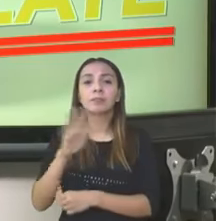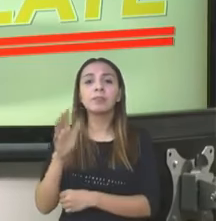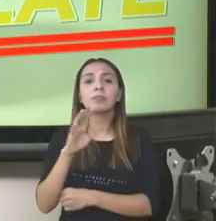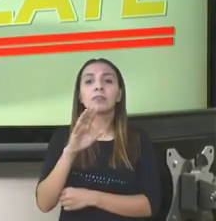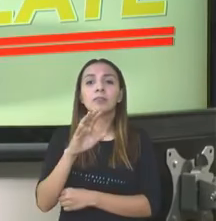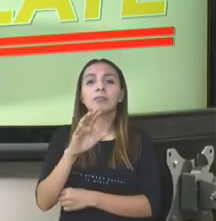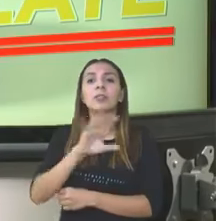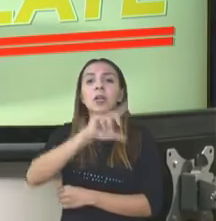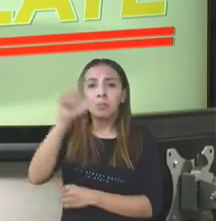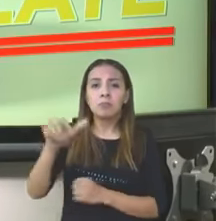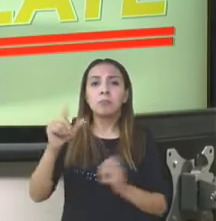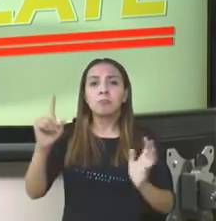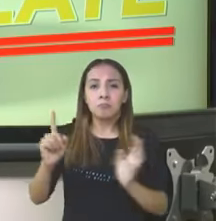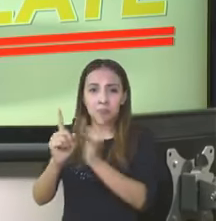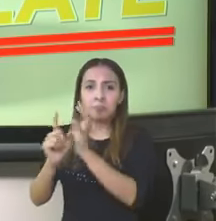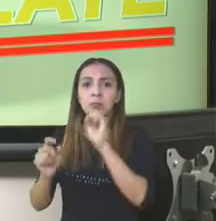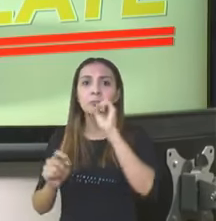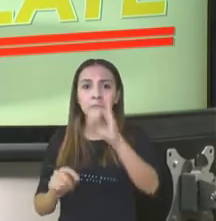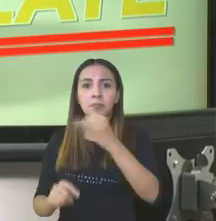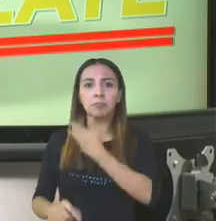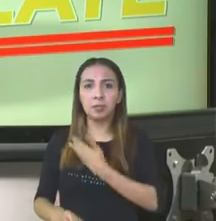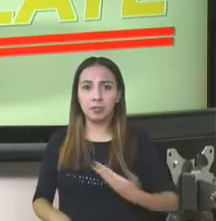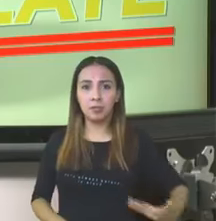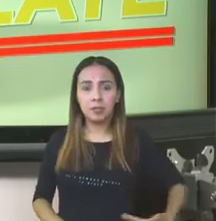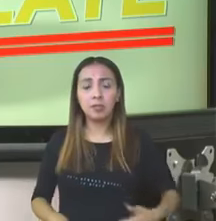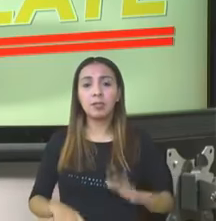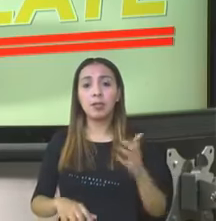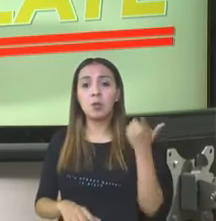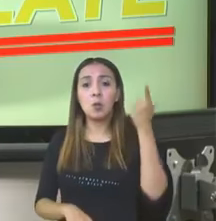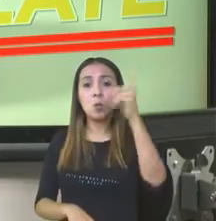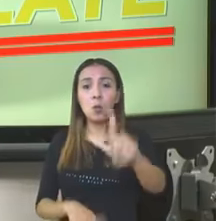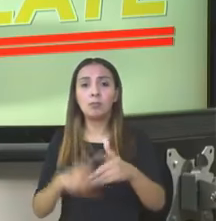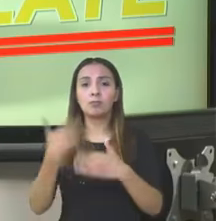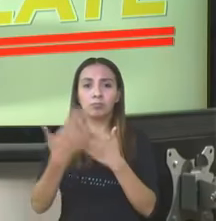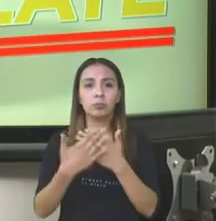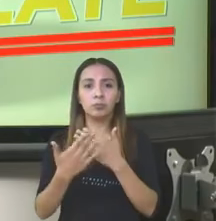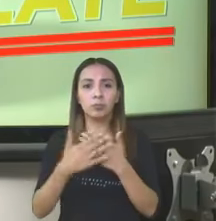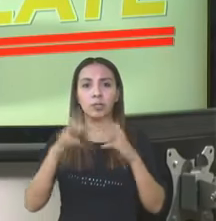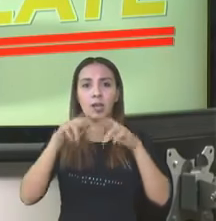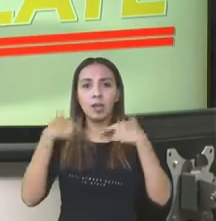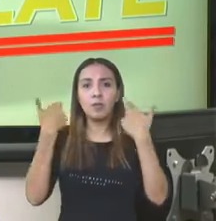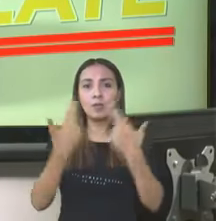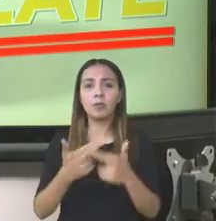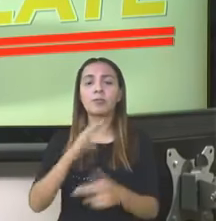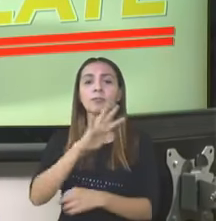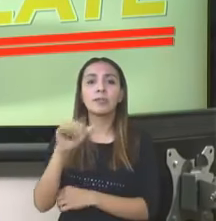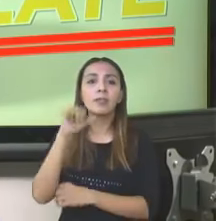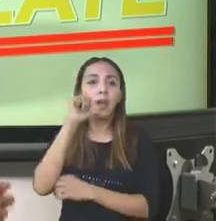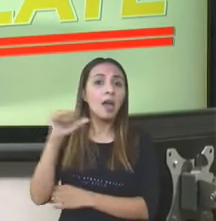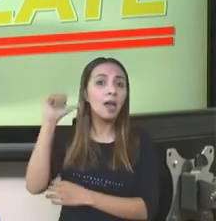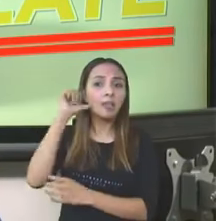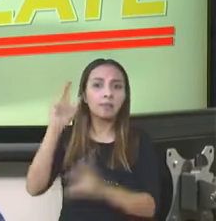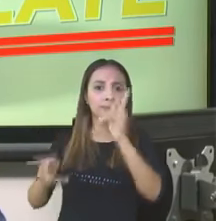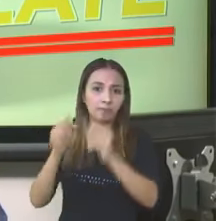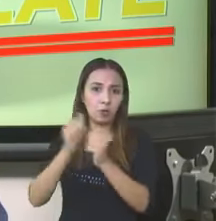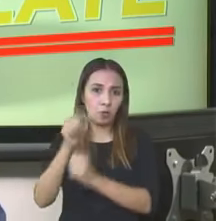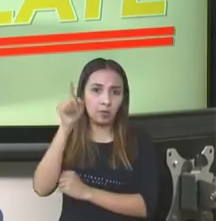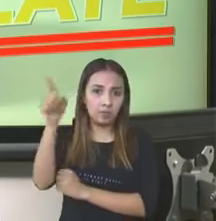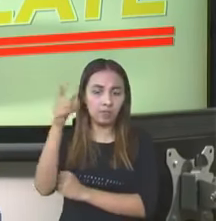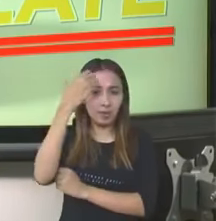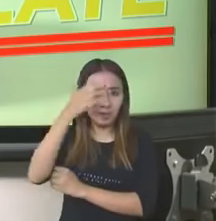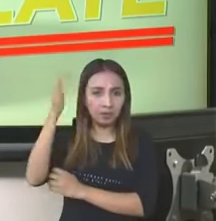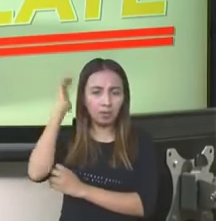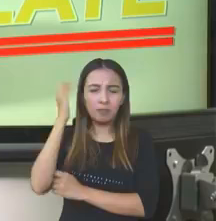los atendieron por parte del presidente y el lunes tendrán una reunión. Ayer hablaron con él, perdón,